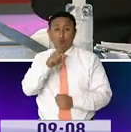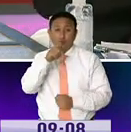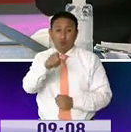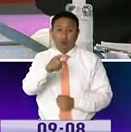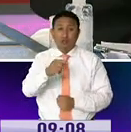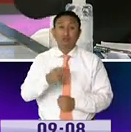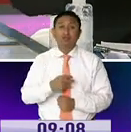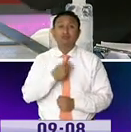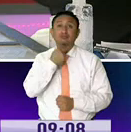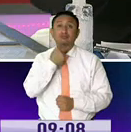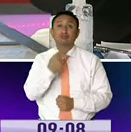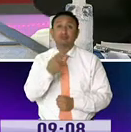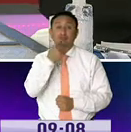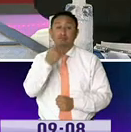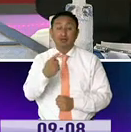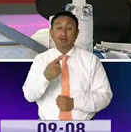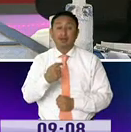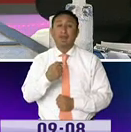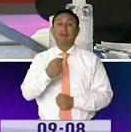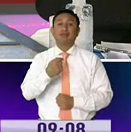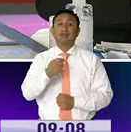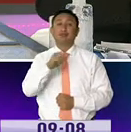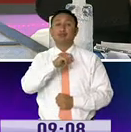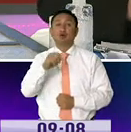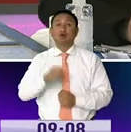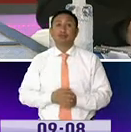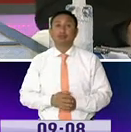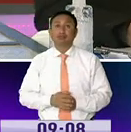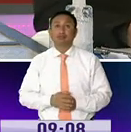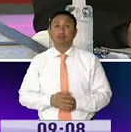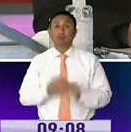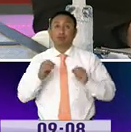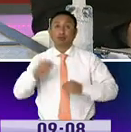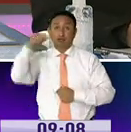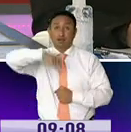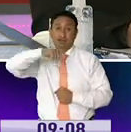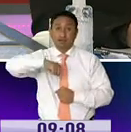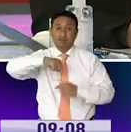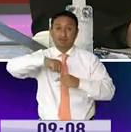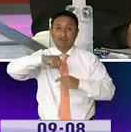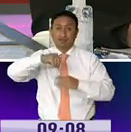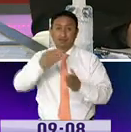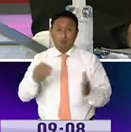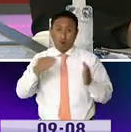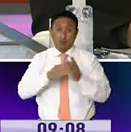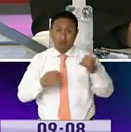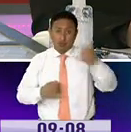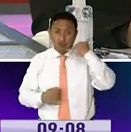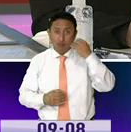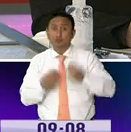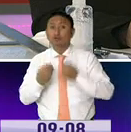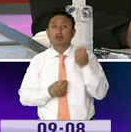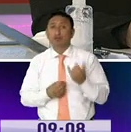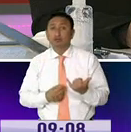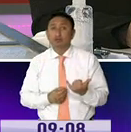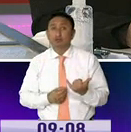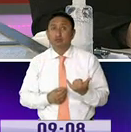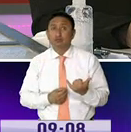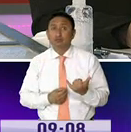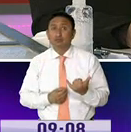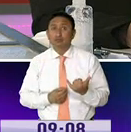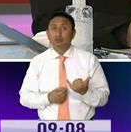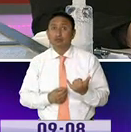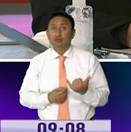el volumen quizás de lo que usted está hablando o en su defecto, en estudios, hacemos una nueva llamada. ¿Qué instrucciones tenemos, mi querida Sarita? ¿Qué